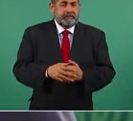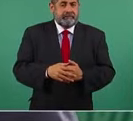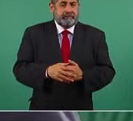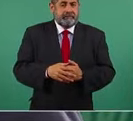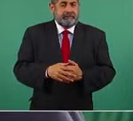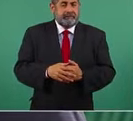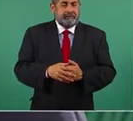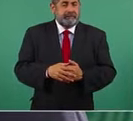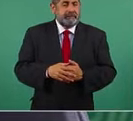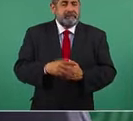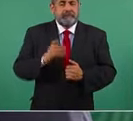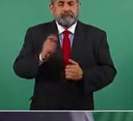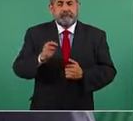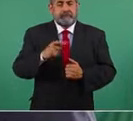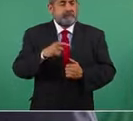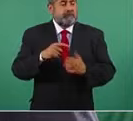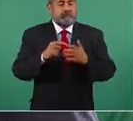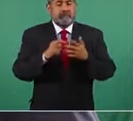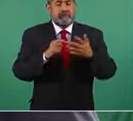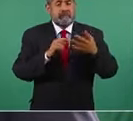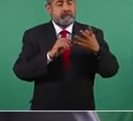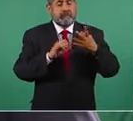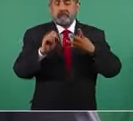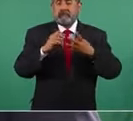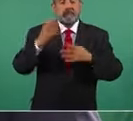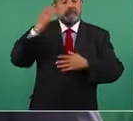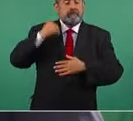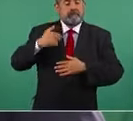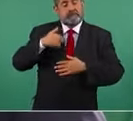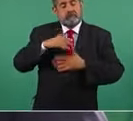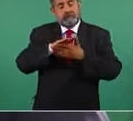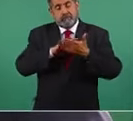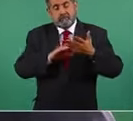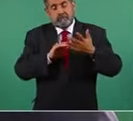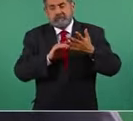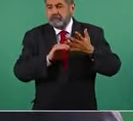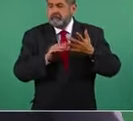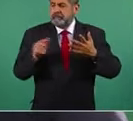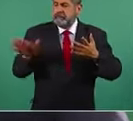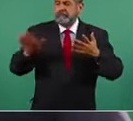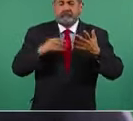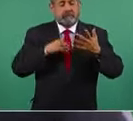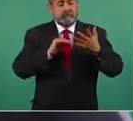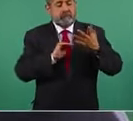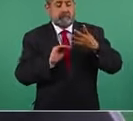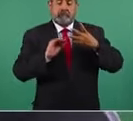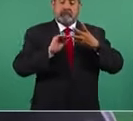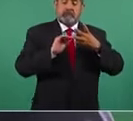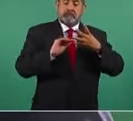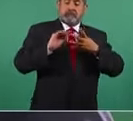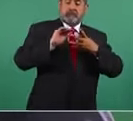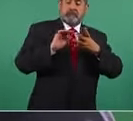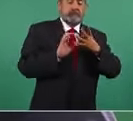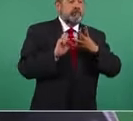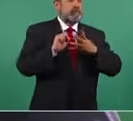ya ascendí en la escala social, ya soy de otra clase,